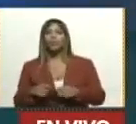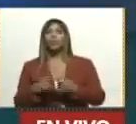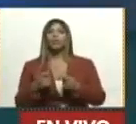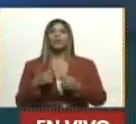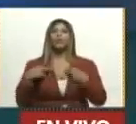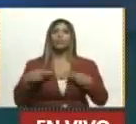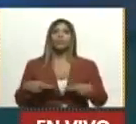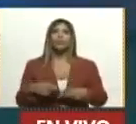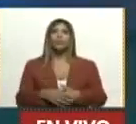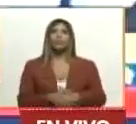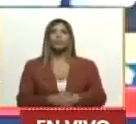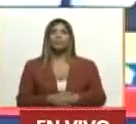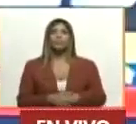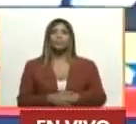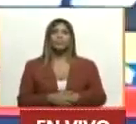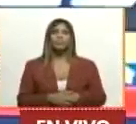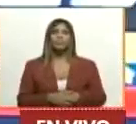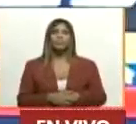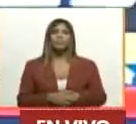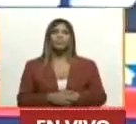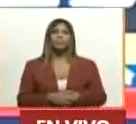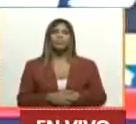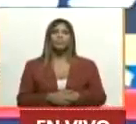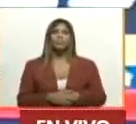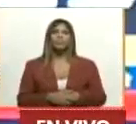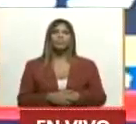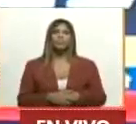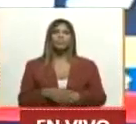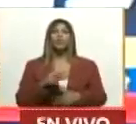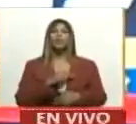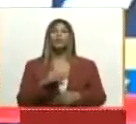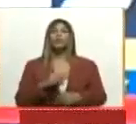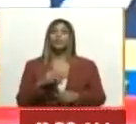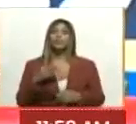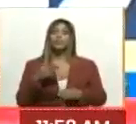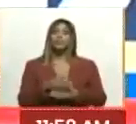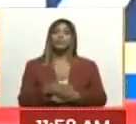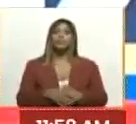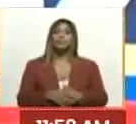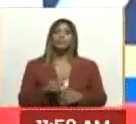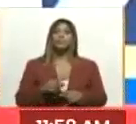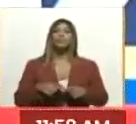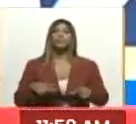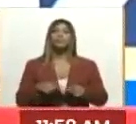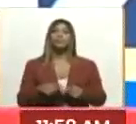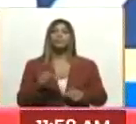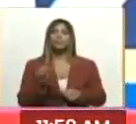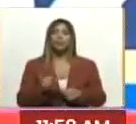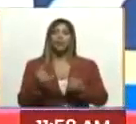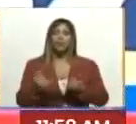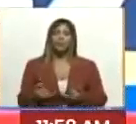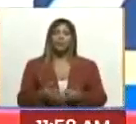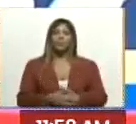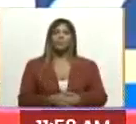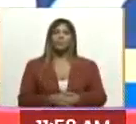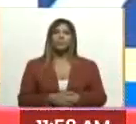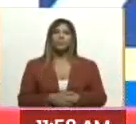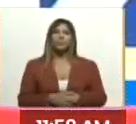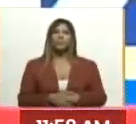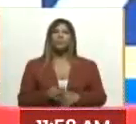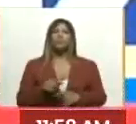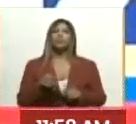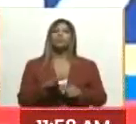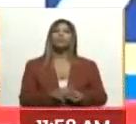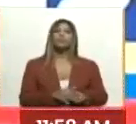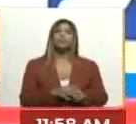humanidad. Sí, a ver, nosotros estuvimos precisamente en el lugar en que está Alex ahora. Él está sometido